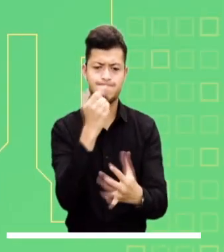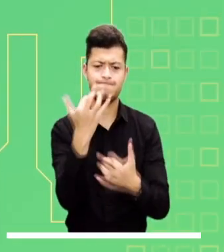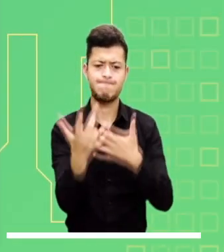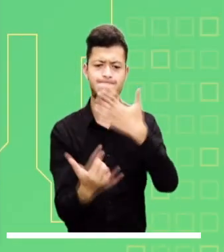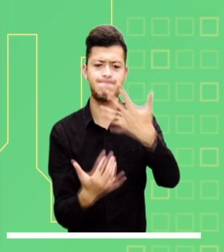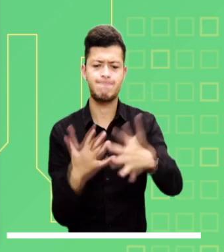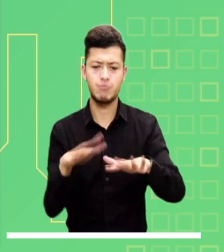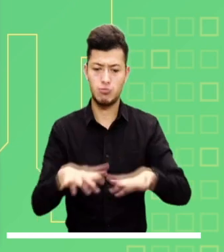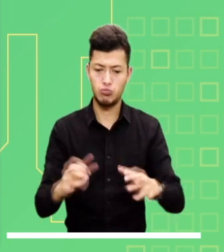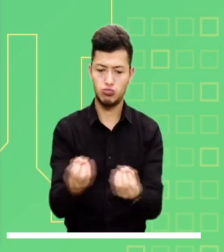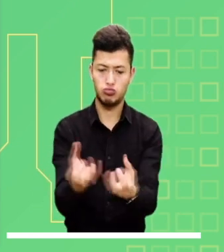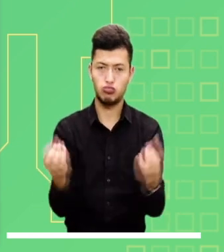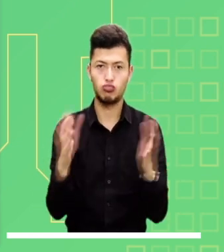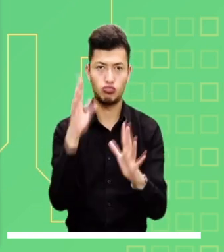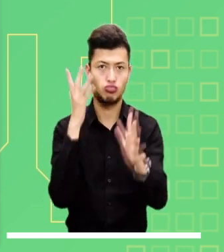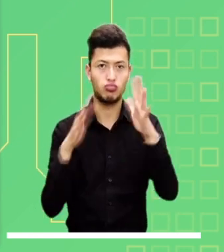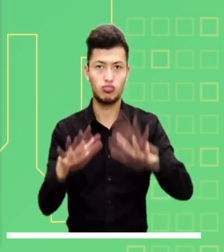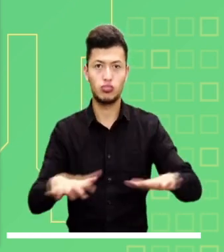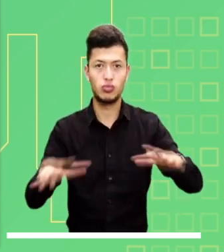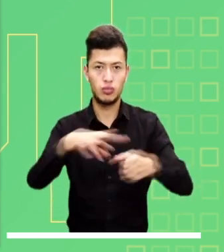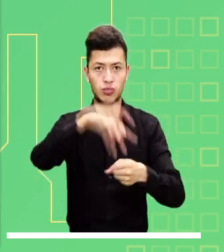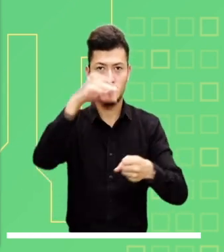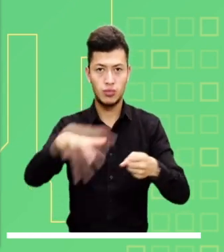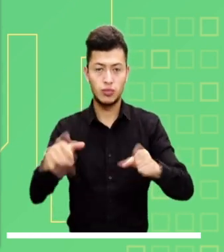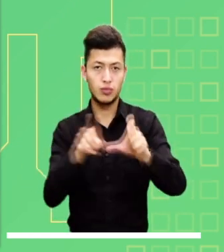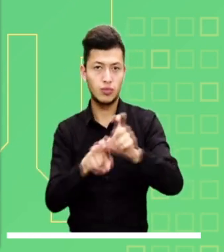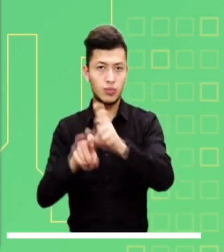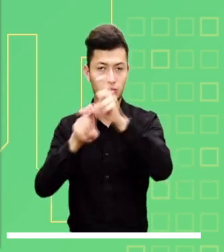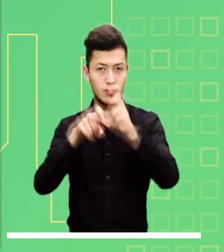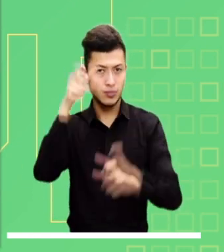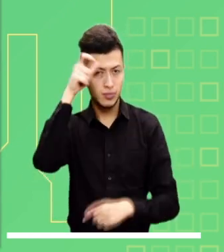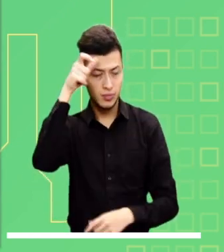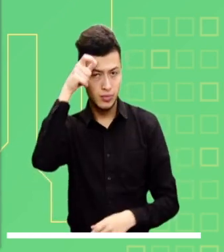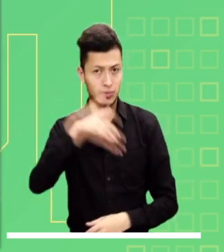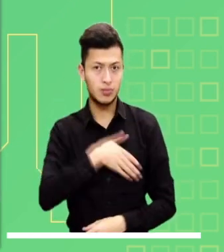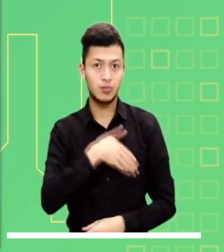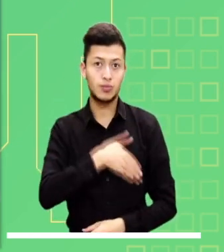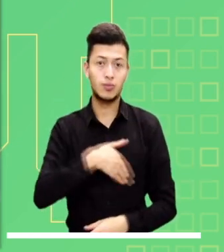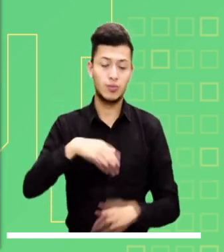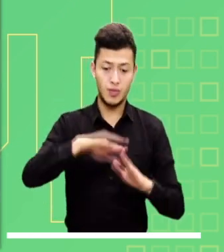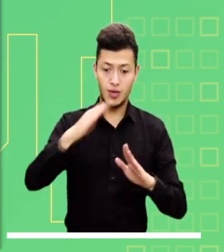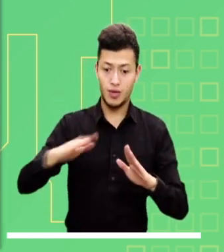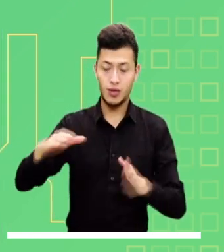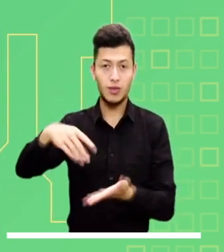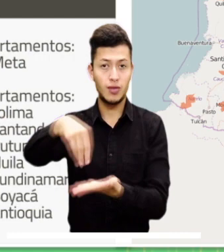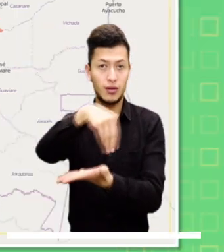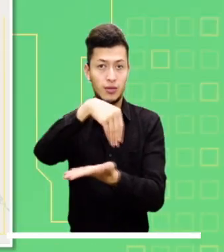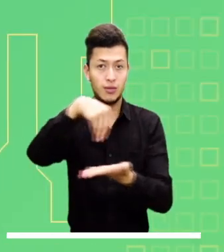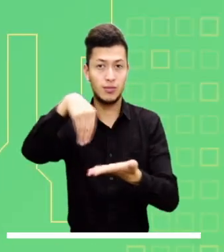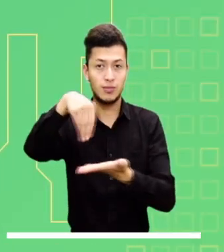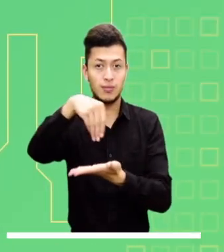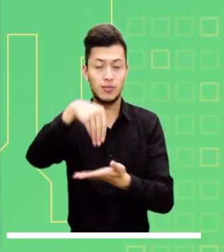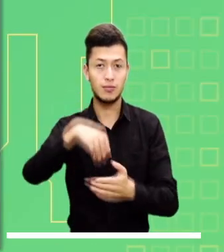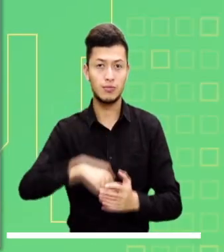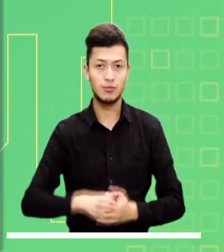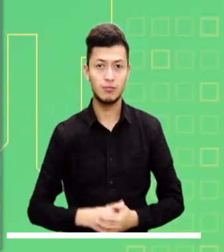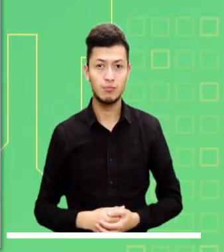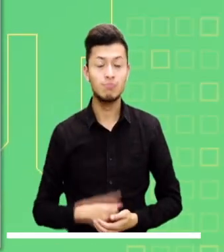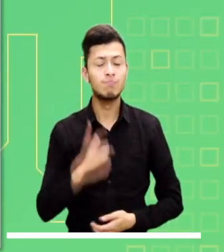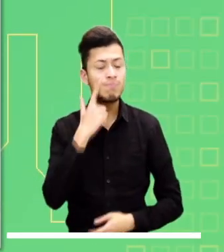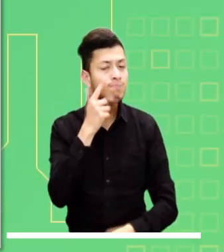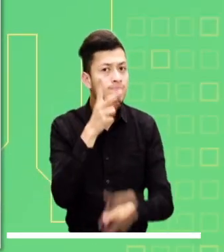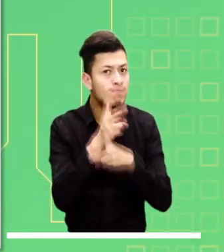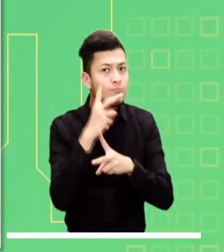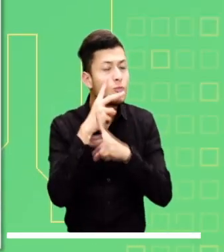Precaución por alta probabilidad de incendios en zonas verdes de Magdalena, Guajira, Córdoba, Bolívar, Antioquia y Atlántico.